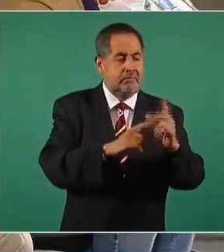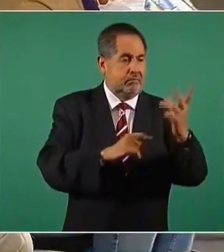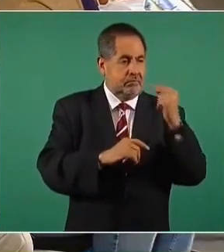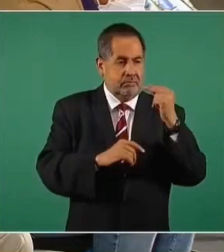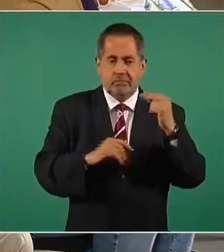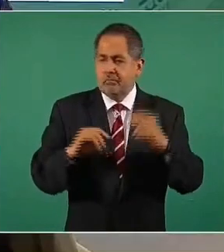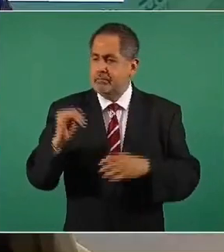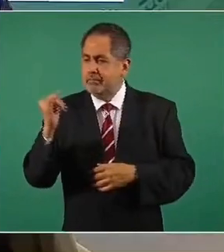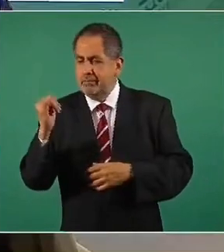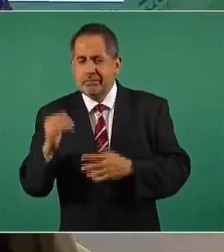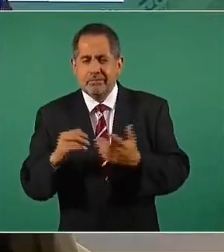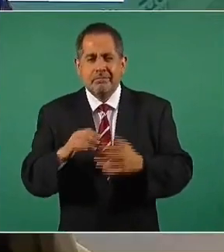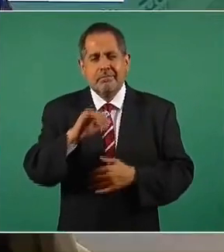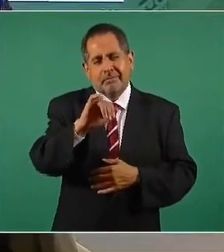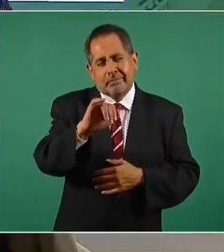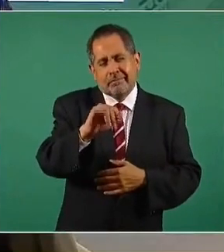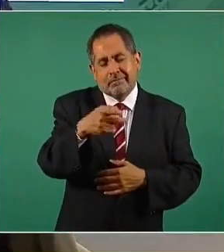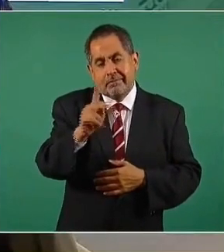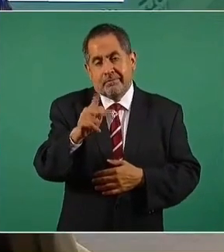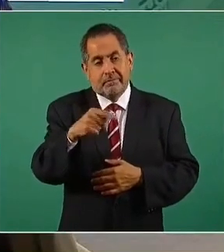menos en contra. Sí, nada más que estos